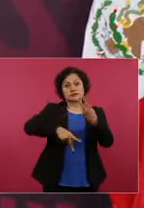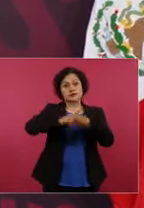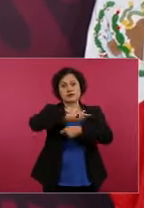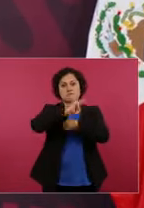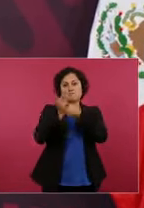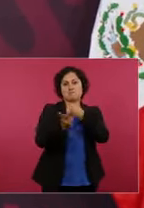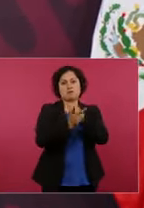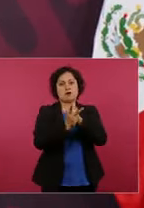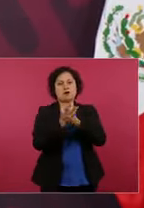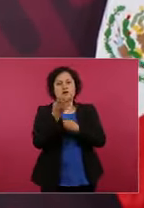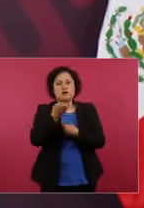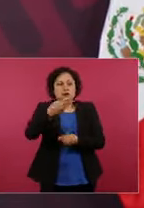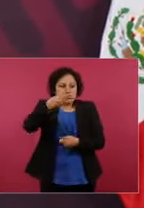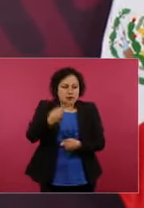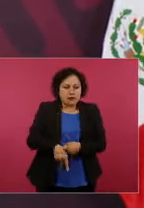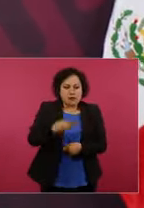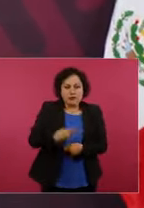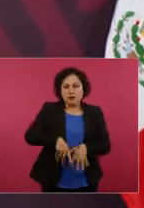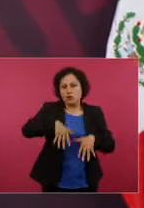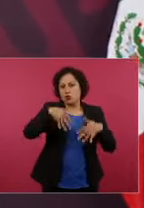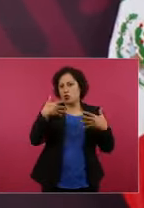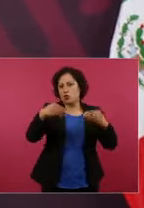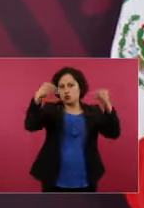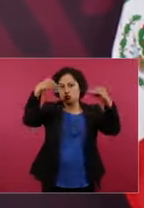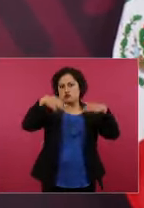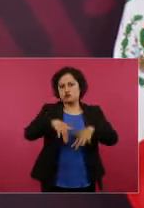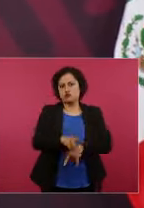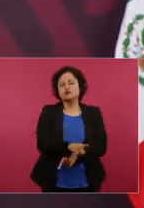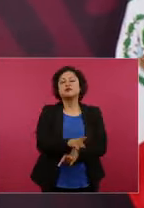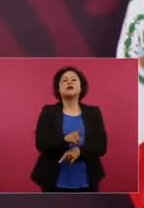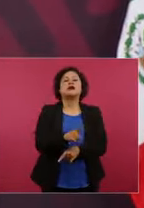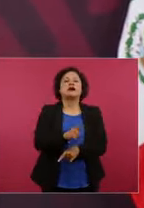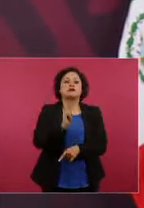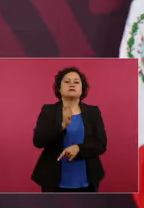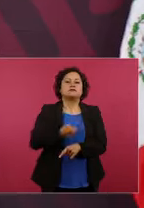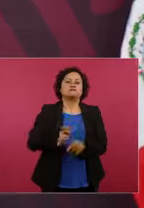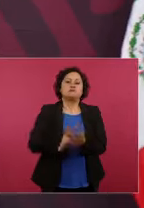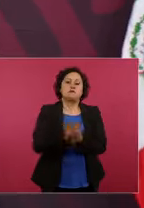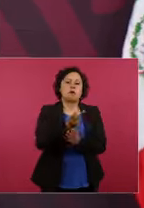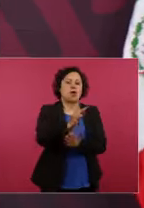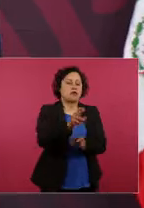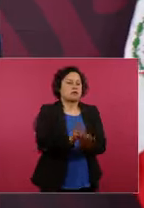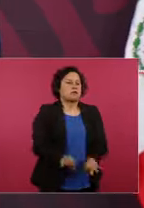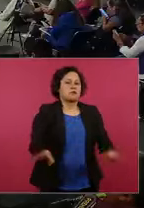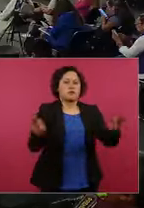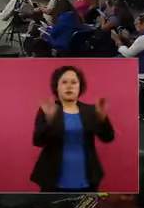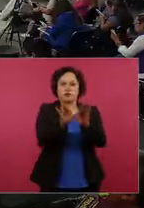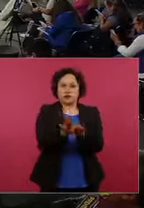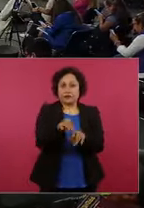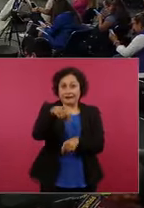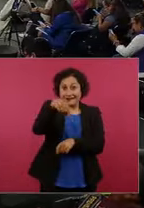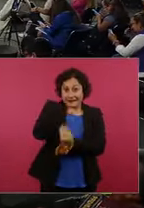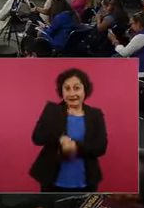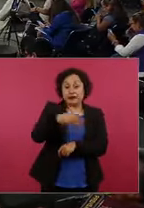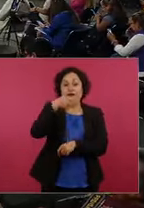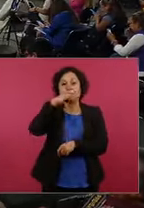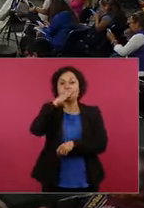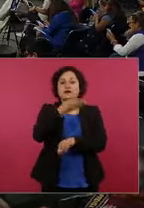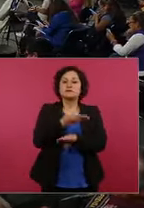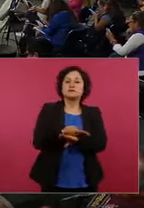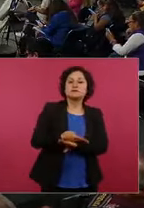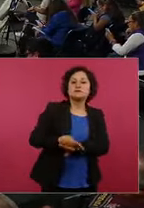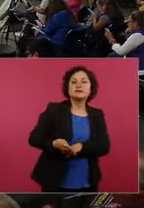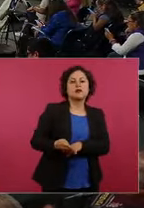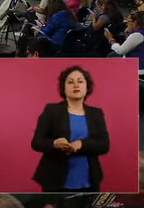Siempre maíz blanco. Además, somos